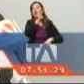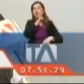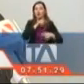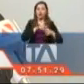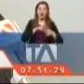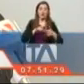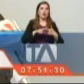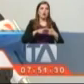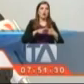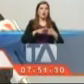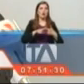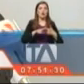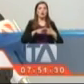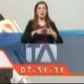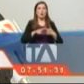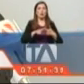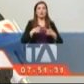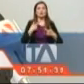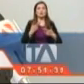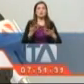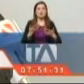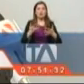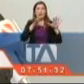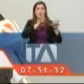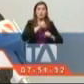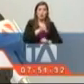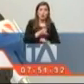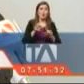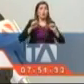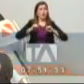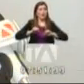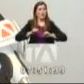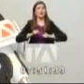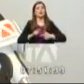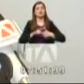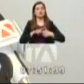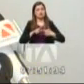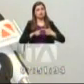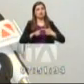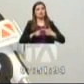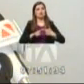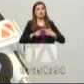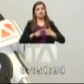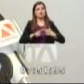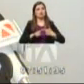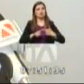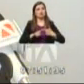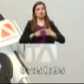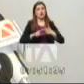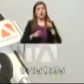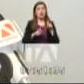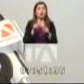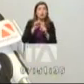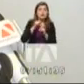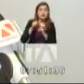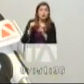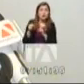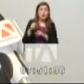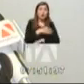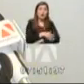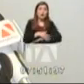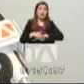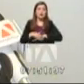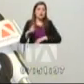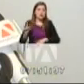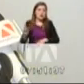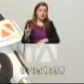hablando de asaltos, estamos hablando de violaciones o que gente en situación de calle pues los